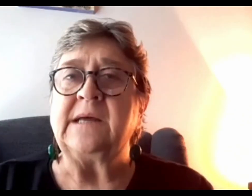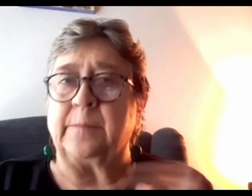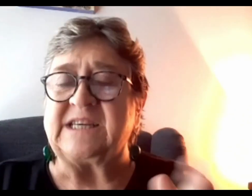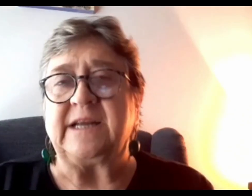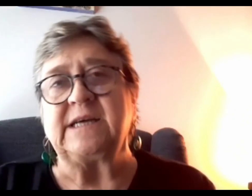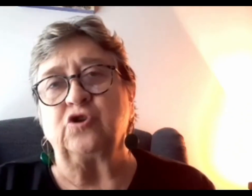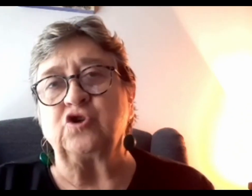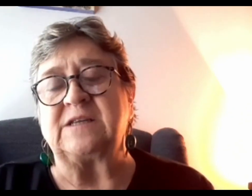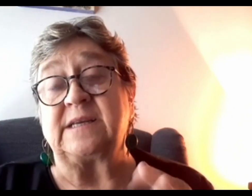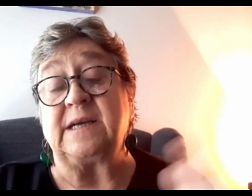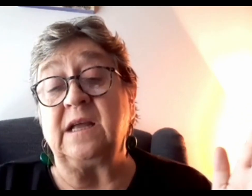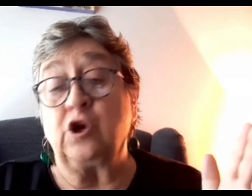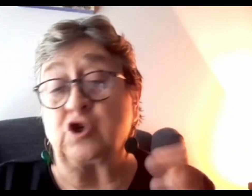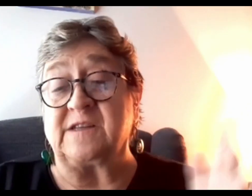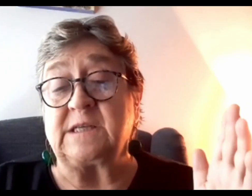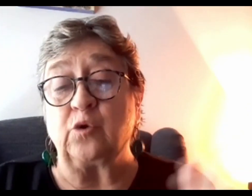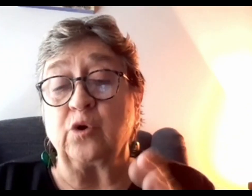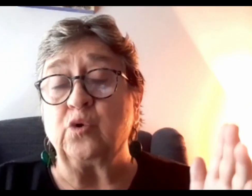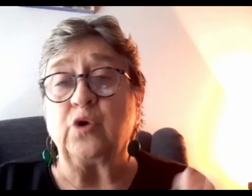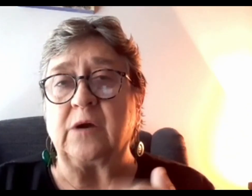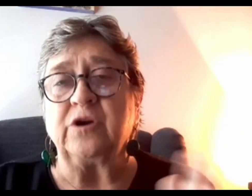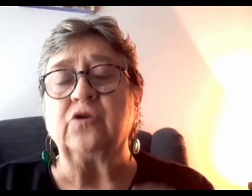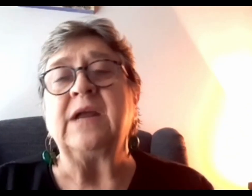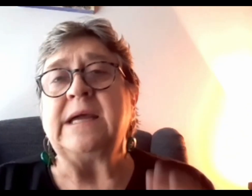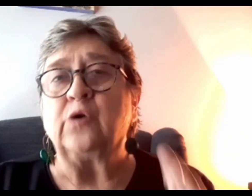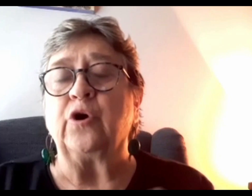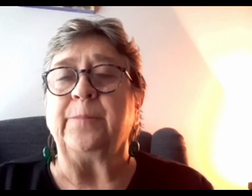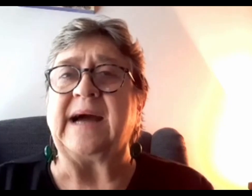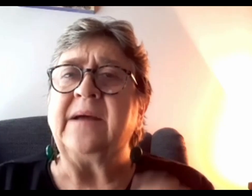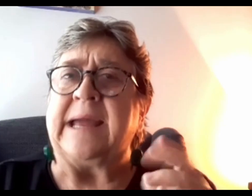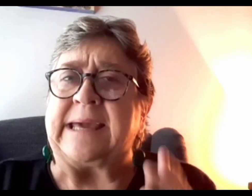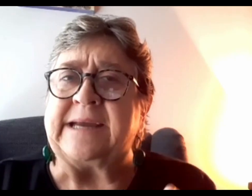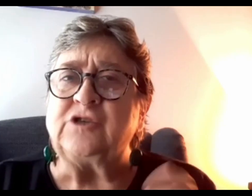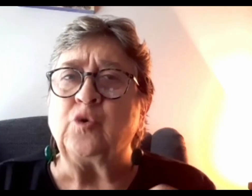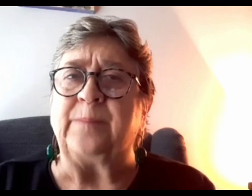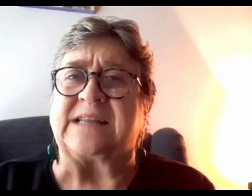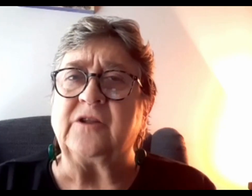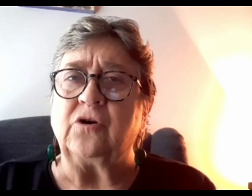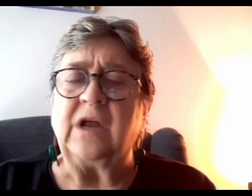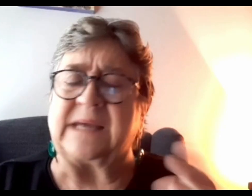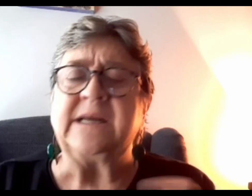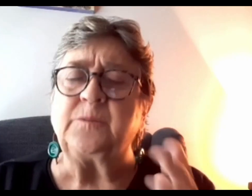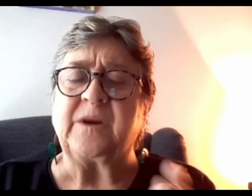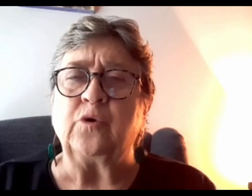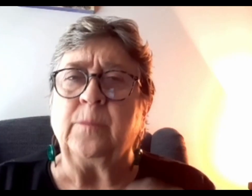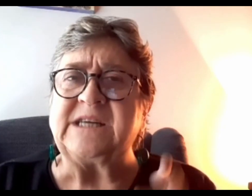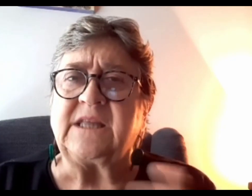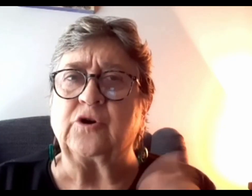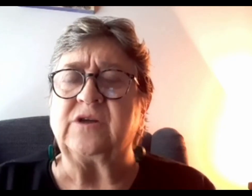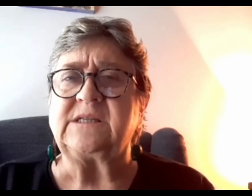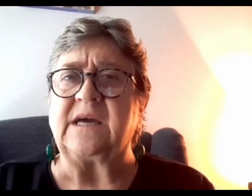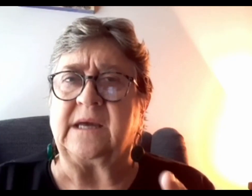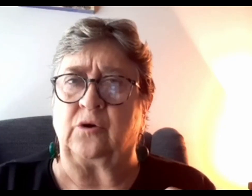secuaces más directos, entre los que desde luego incluyo a la Unión Europea, quién es un partido, quién es, perdón, un